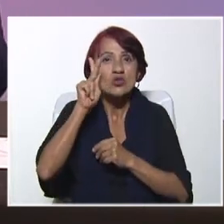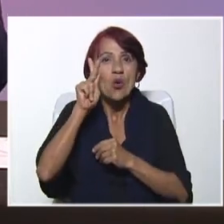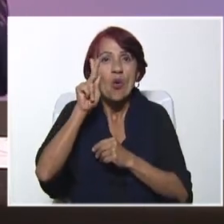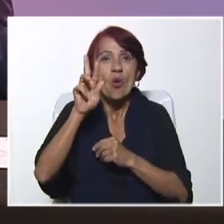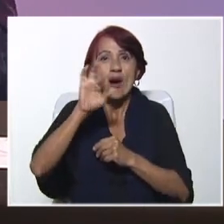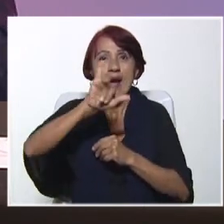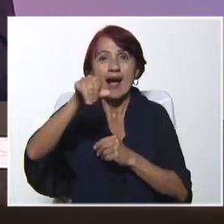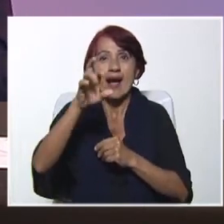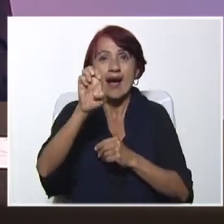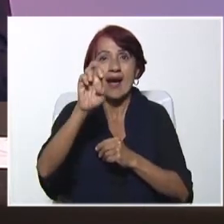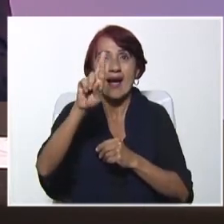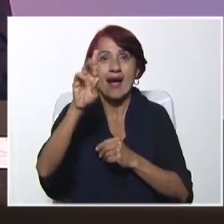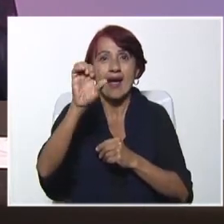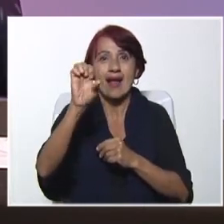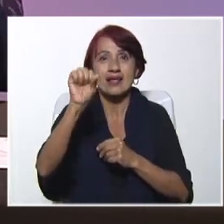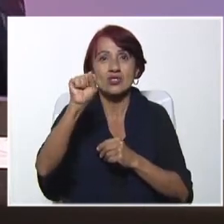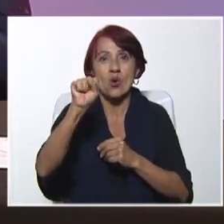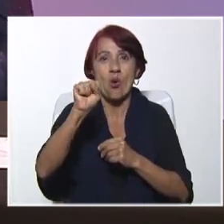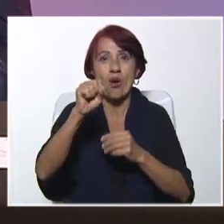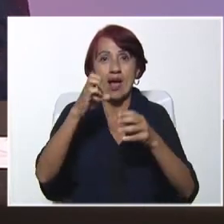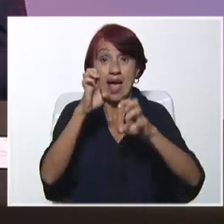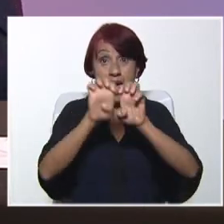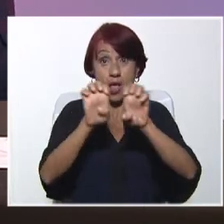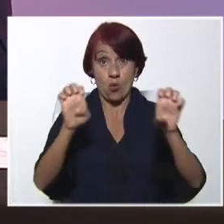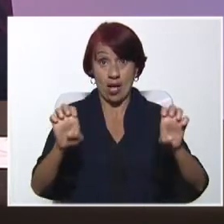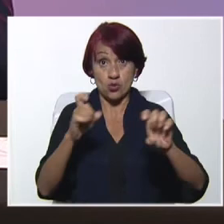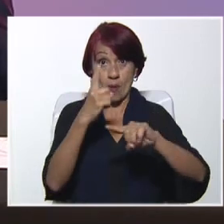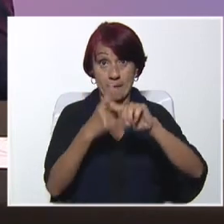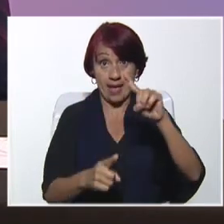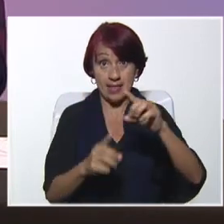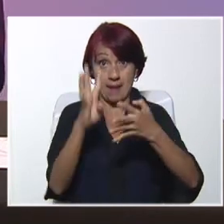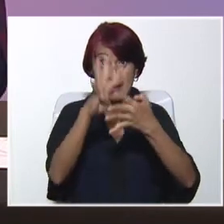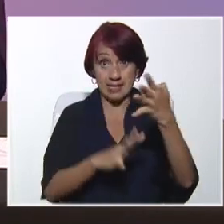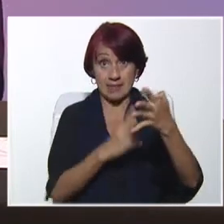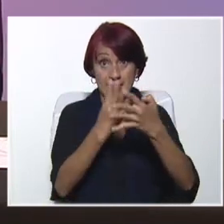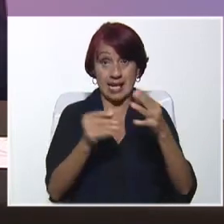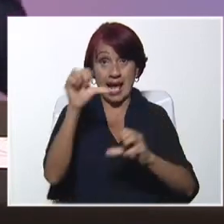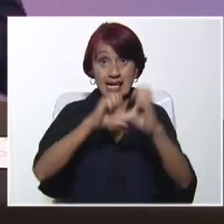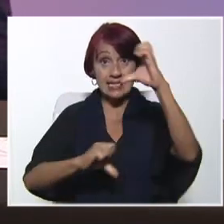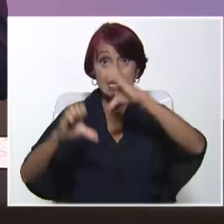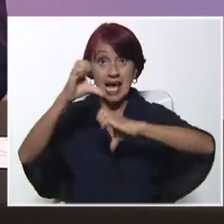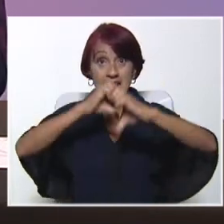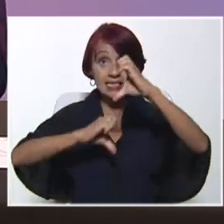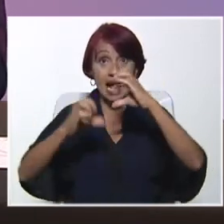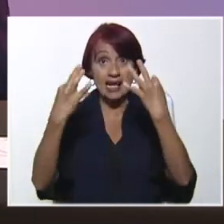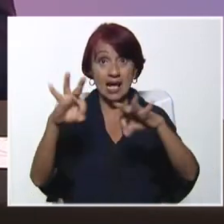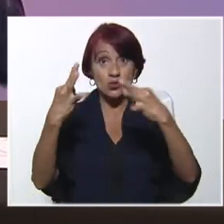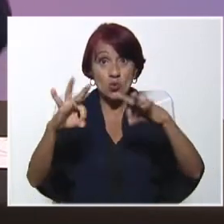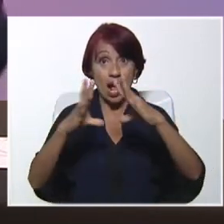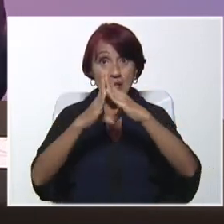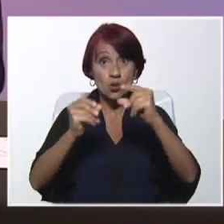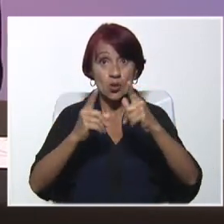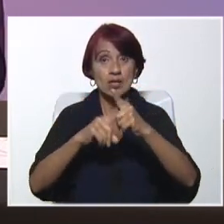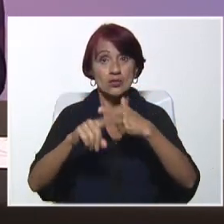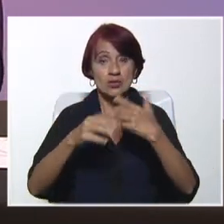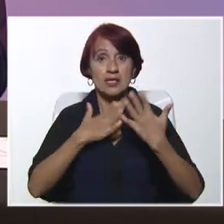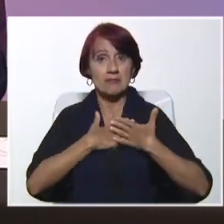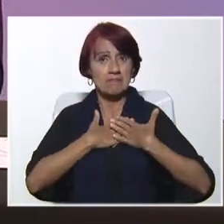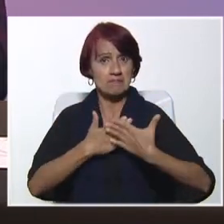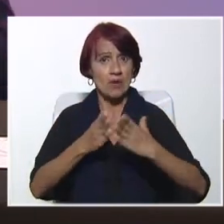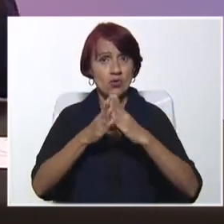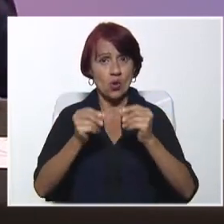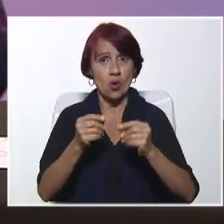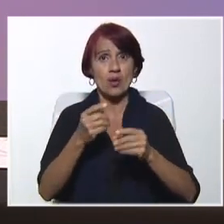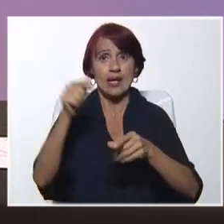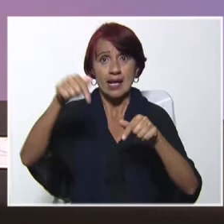Rubín, docente de educación media en las áreas de matemáticas y ciencias naturales. Es un placer para mí estar de nuevo con